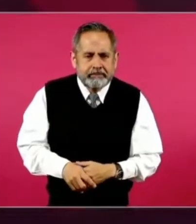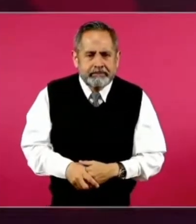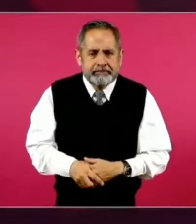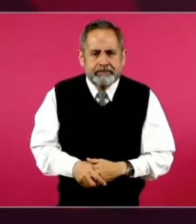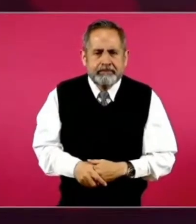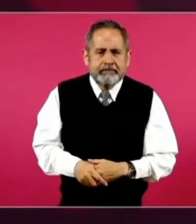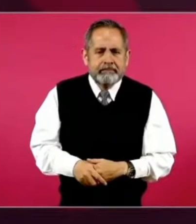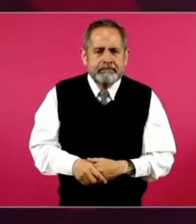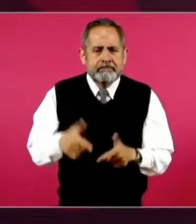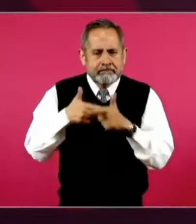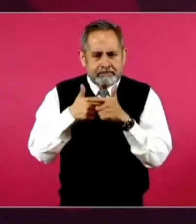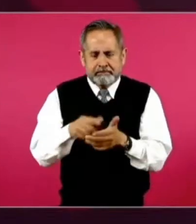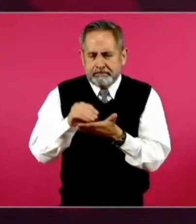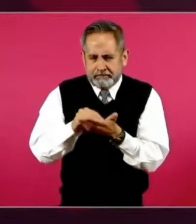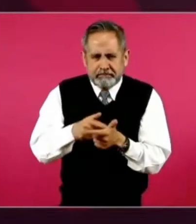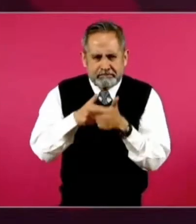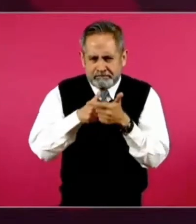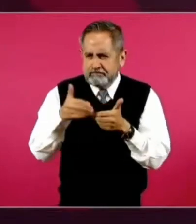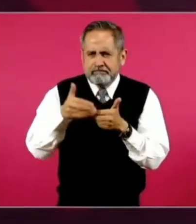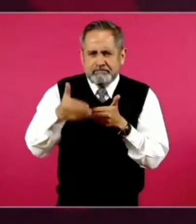Y lo vamos a seguir haciendo.